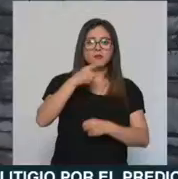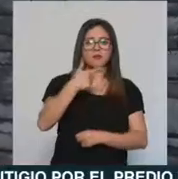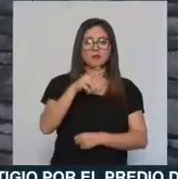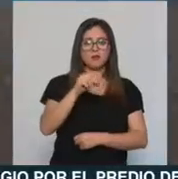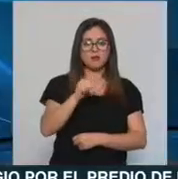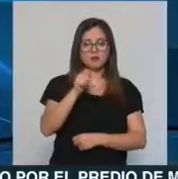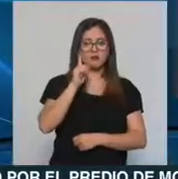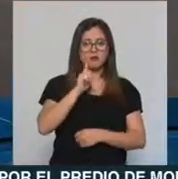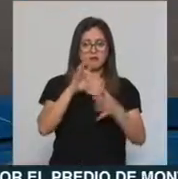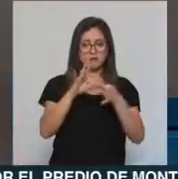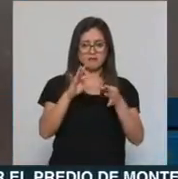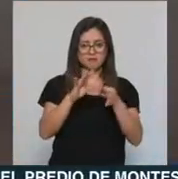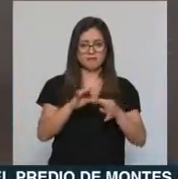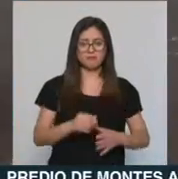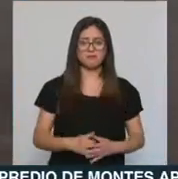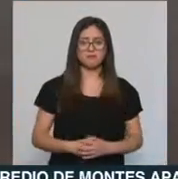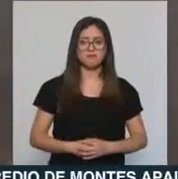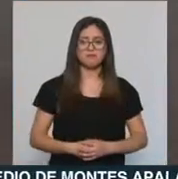verla.